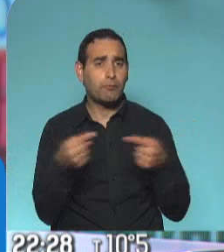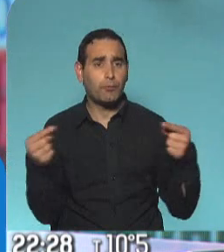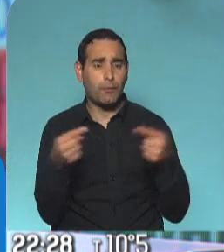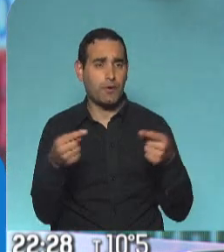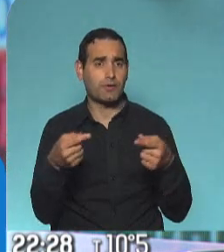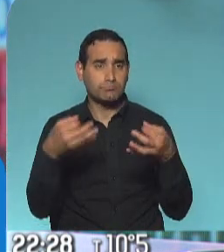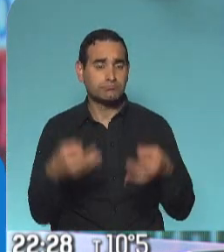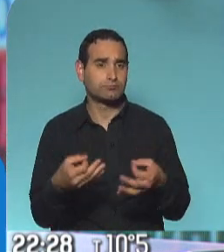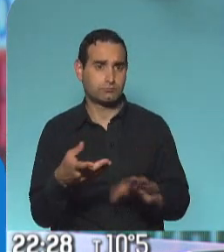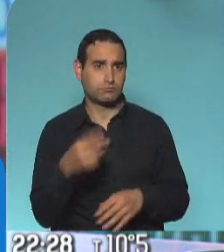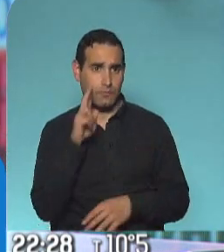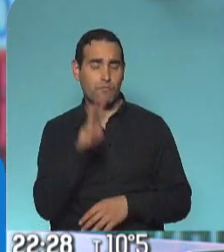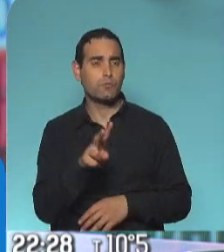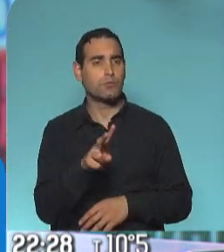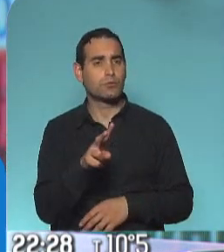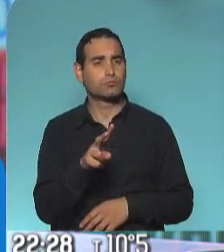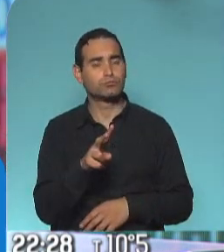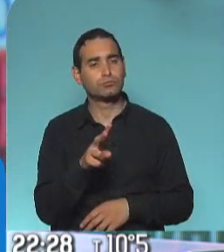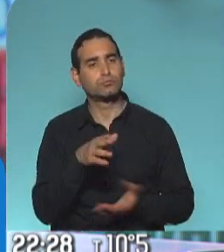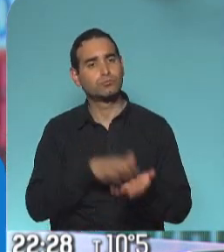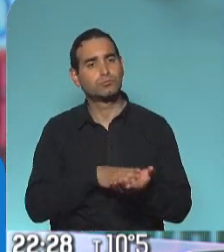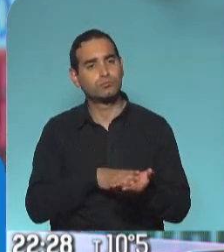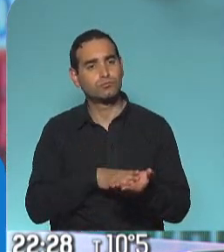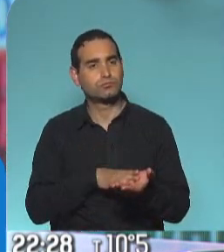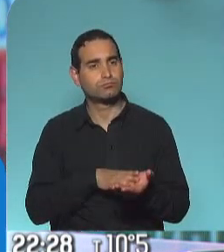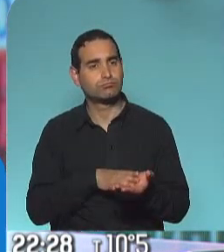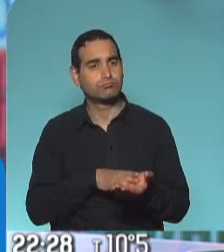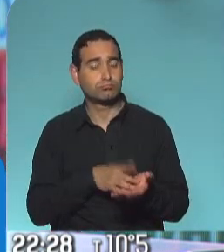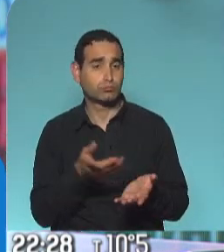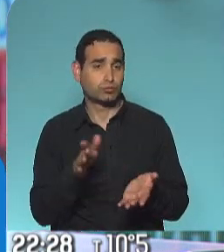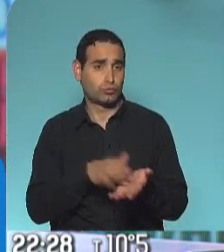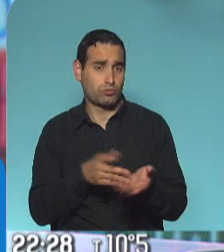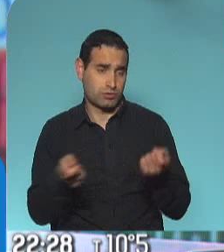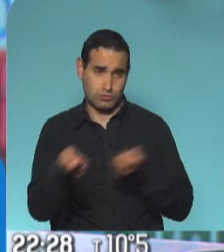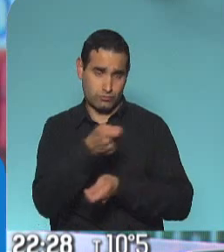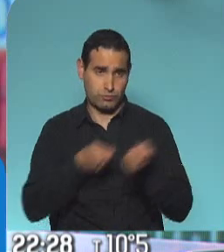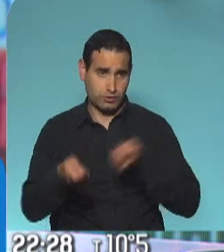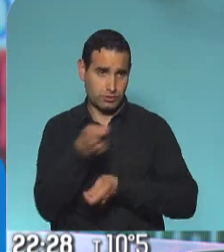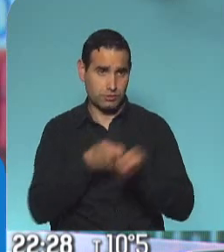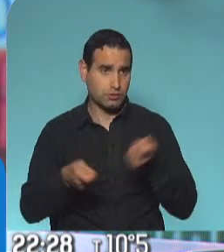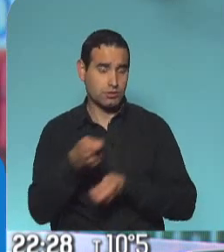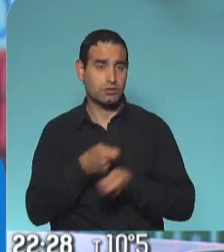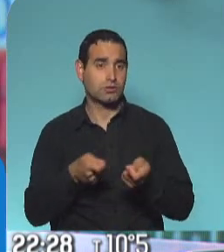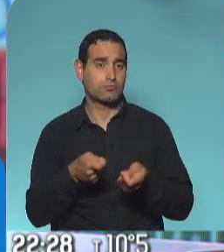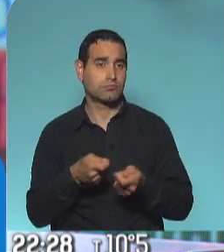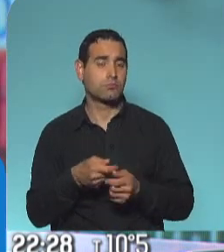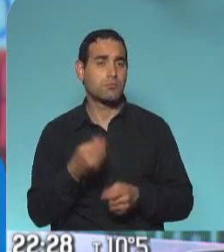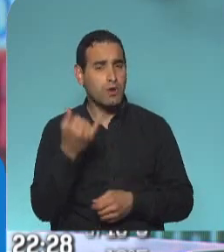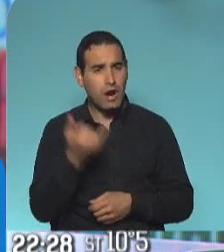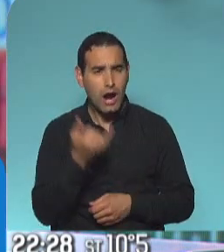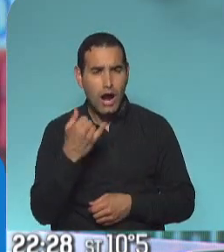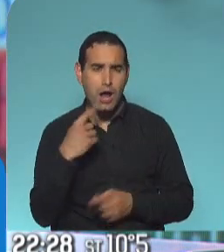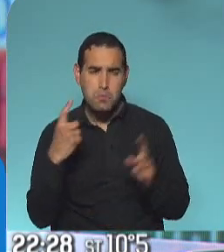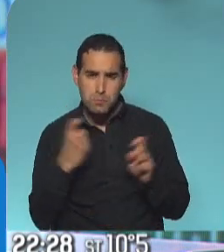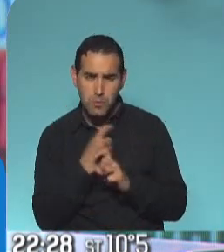campo real, aparecen estas cuestiones que tienen que ver básicamente con el comercio, pero en realidad detrás se